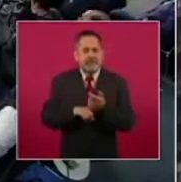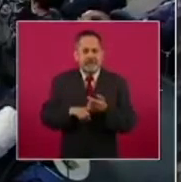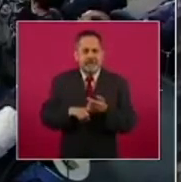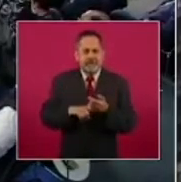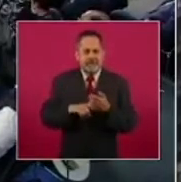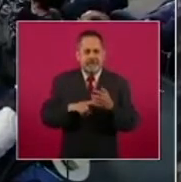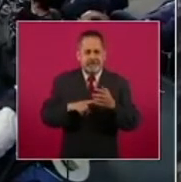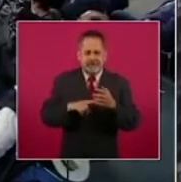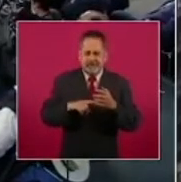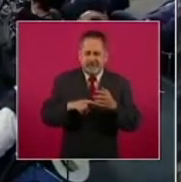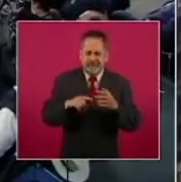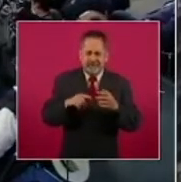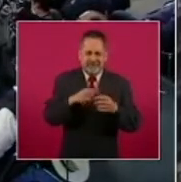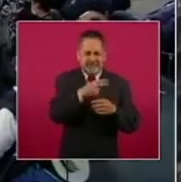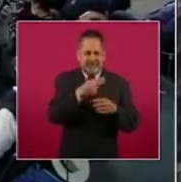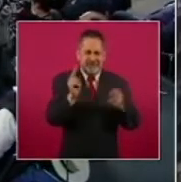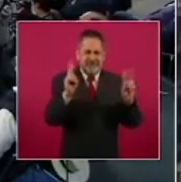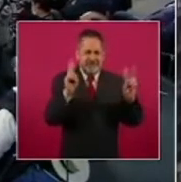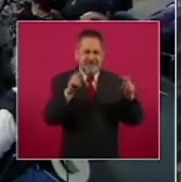siempre lo ha dicho,